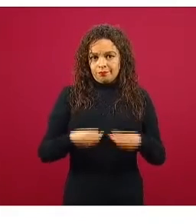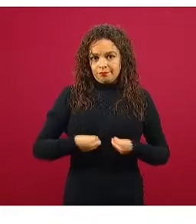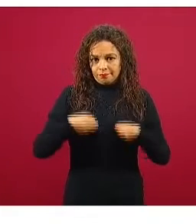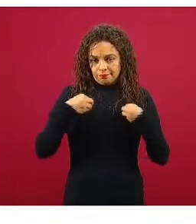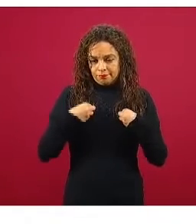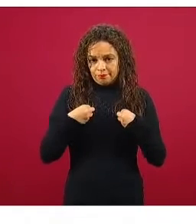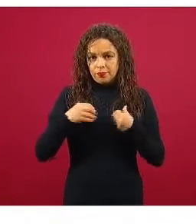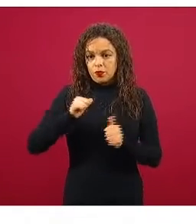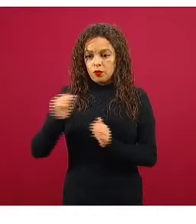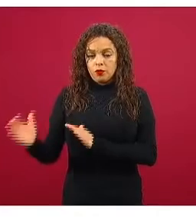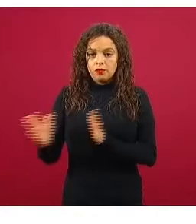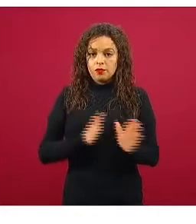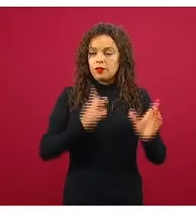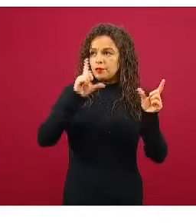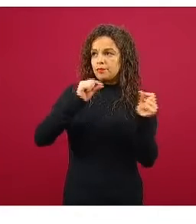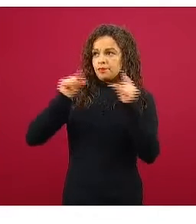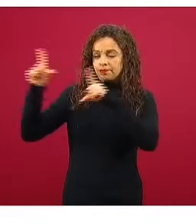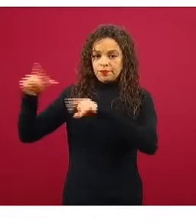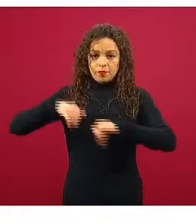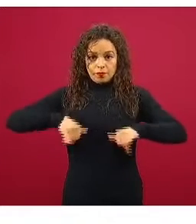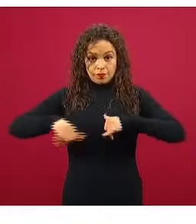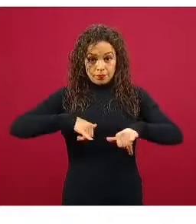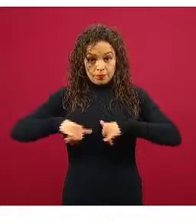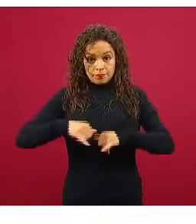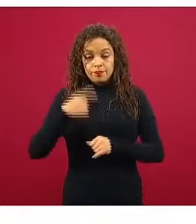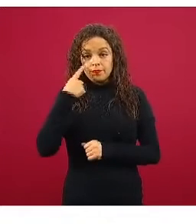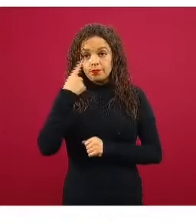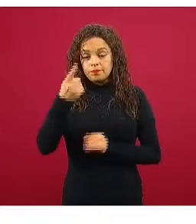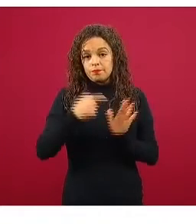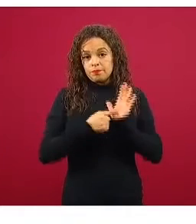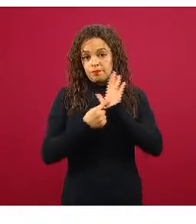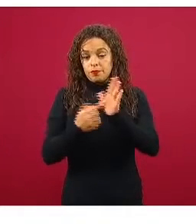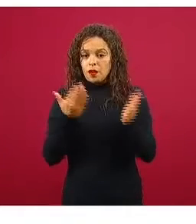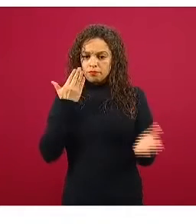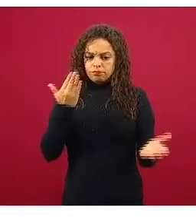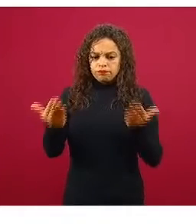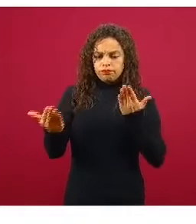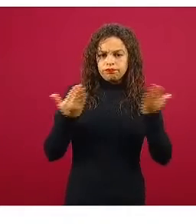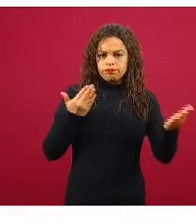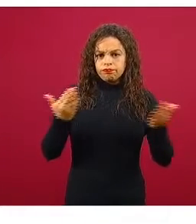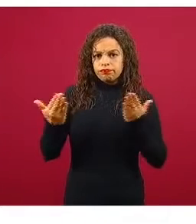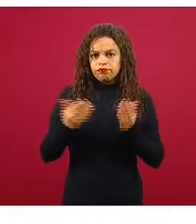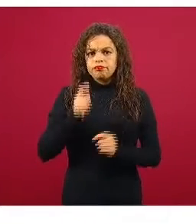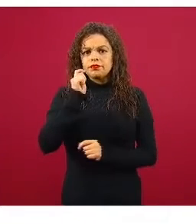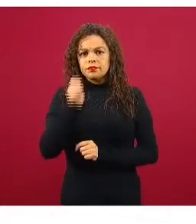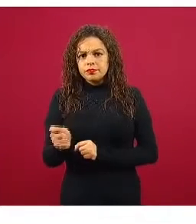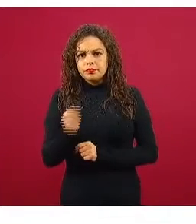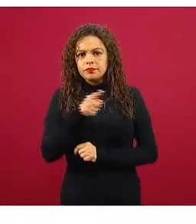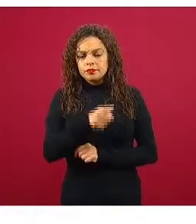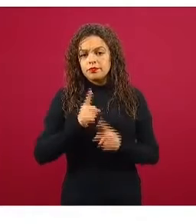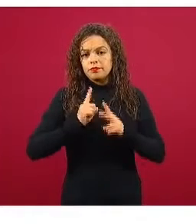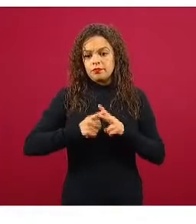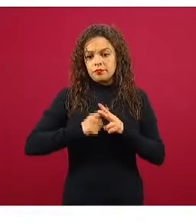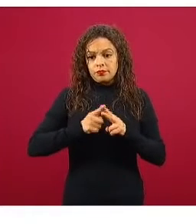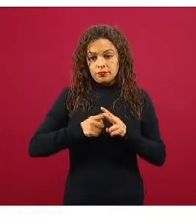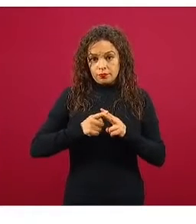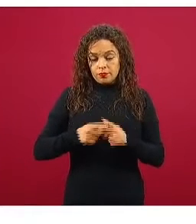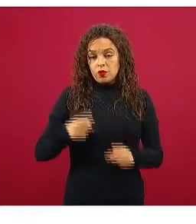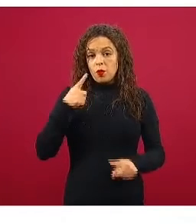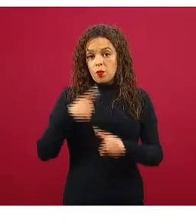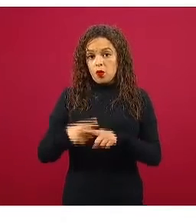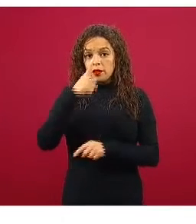un mejor comparativo entre las entidades, porque ahora las vemos por tasa de incidencia acumulada por 100,000 habitantes.